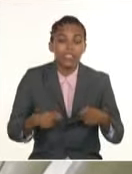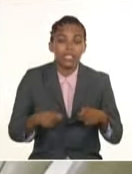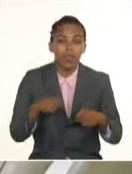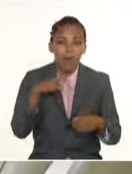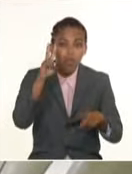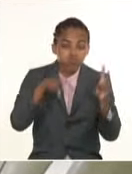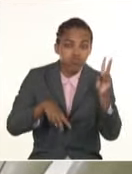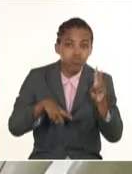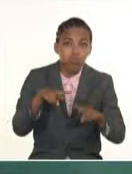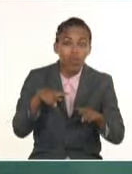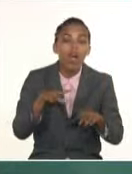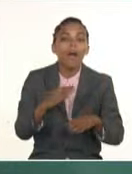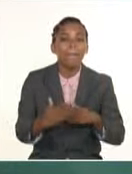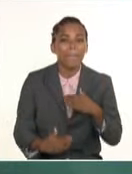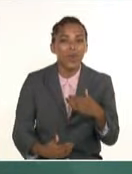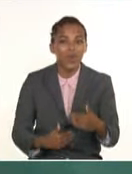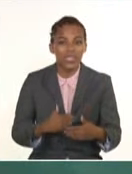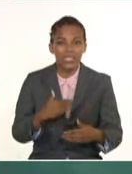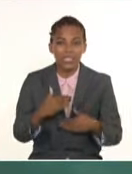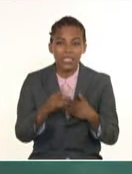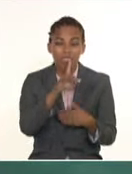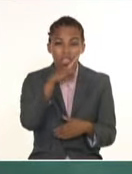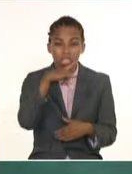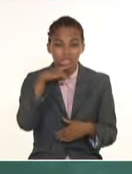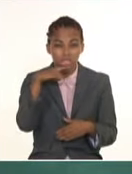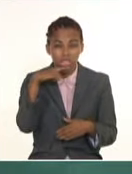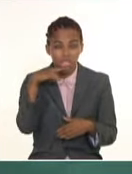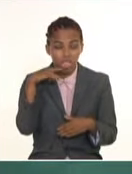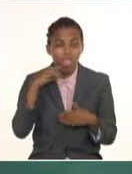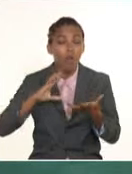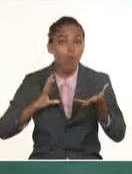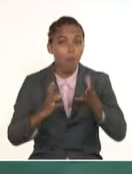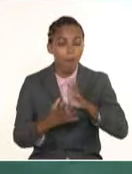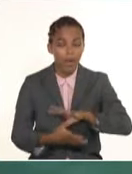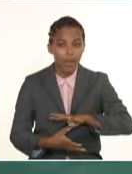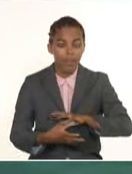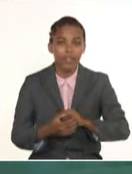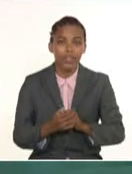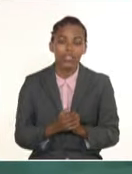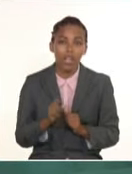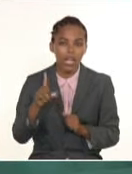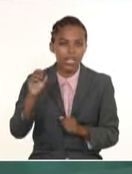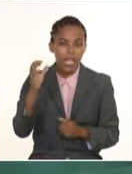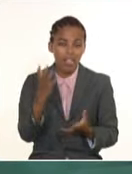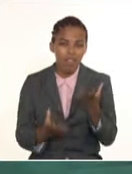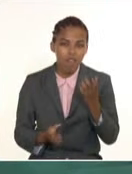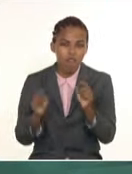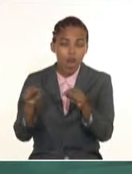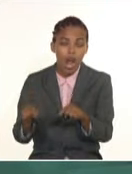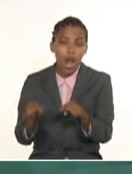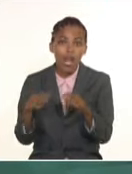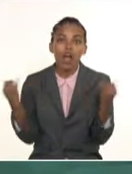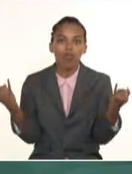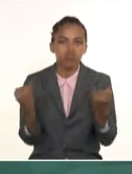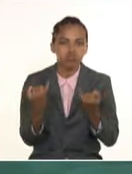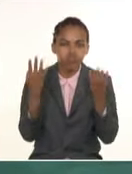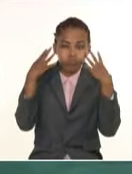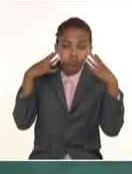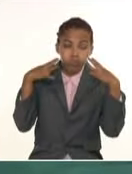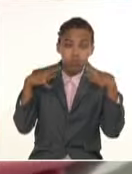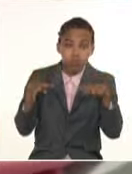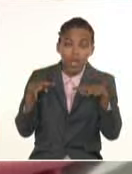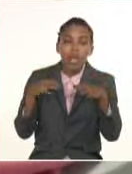que requiere tiempo para la recuperación. Y desde los medios de prensa en Cienfuegos, nos mantendremos atentos a cómo